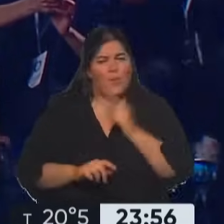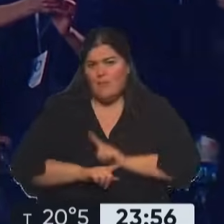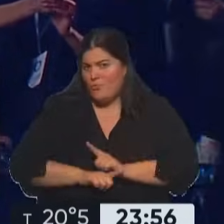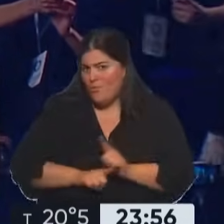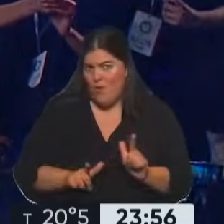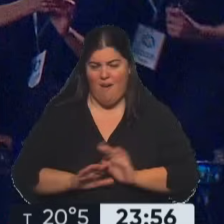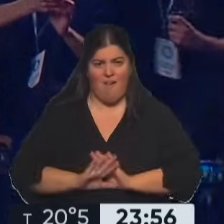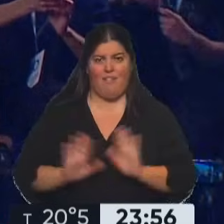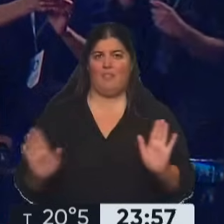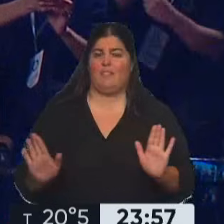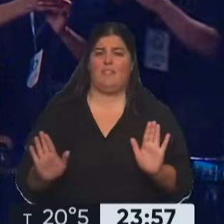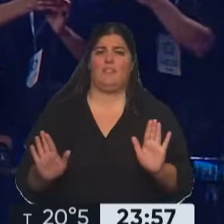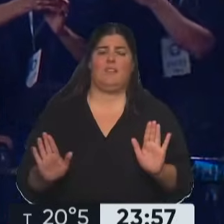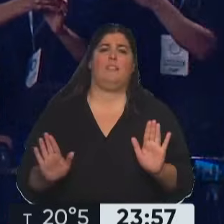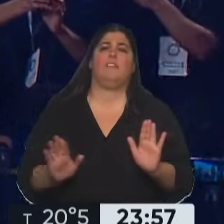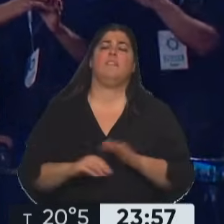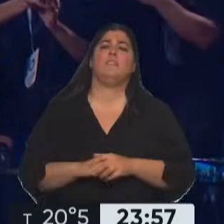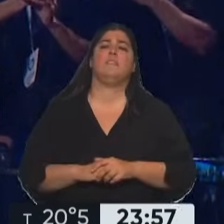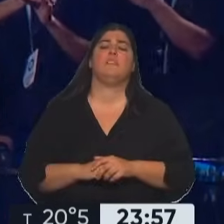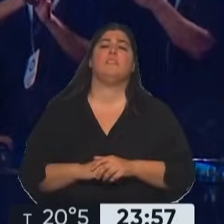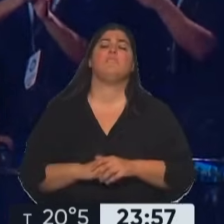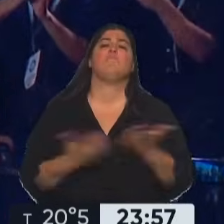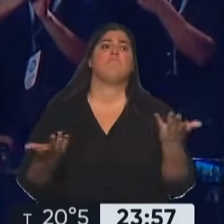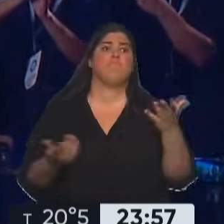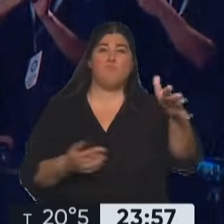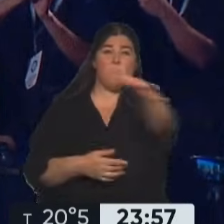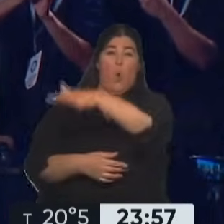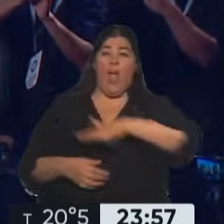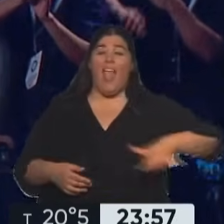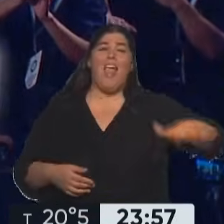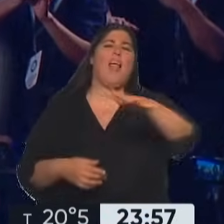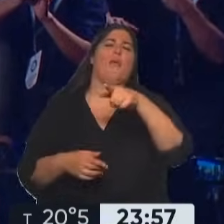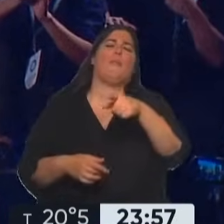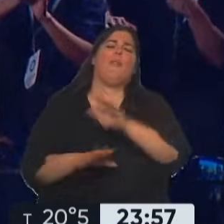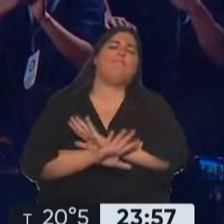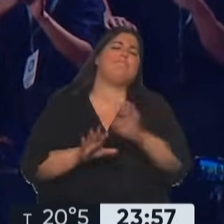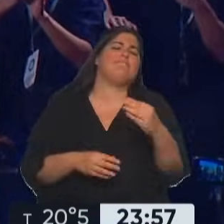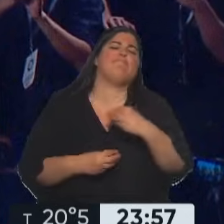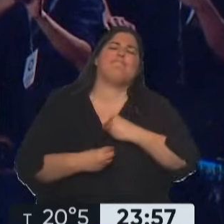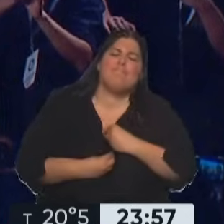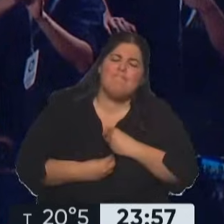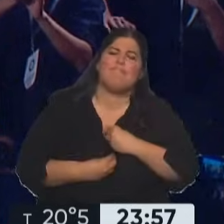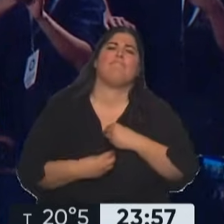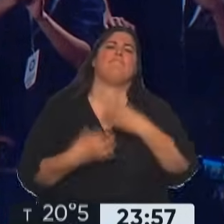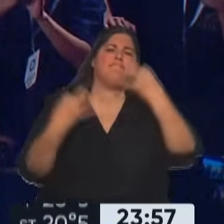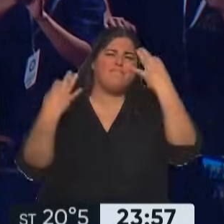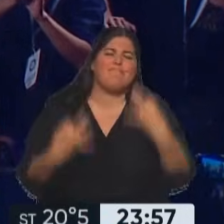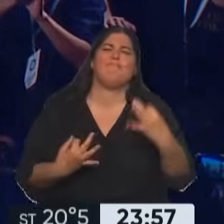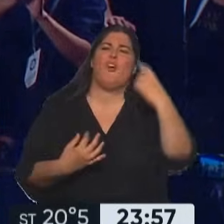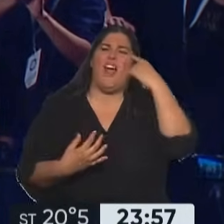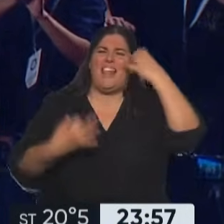No hay dudas que frente a un pueblo absolutamente creyente, desde acá